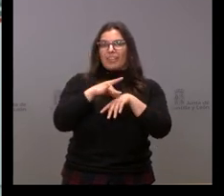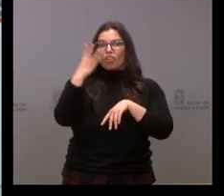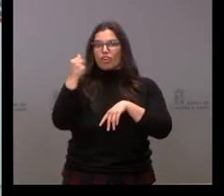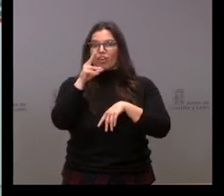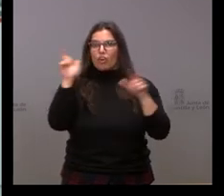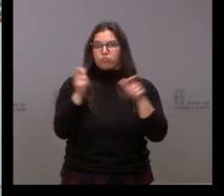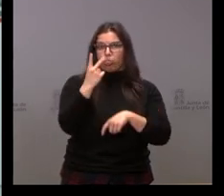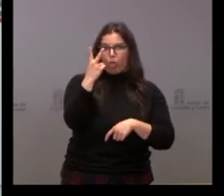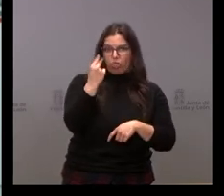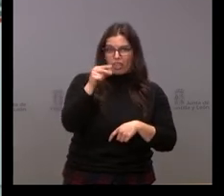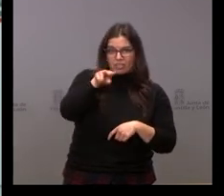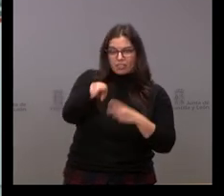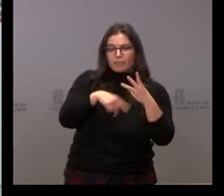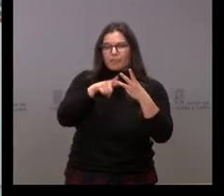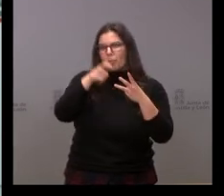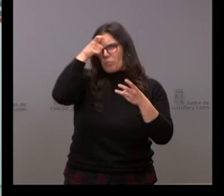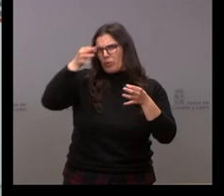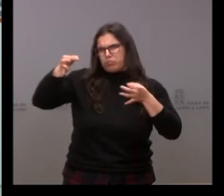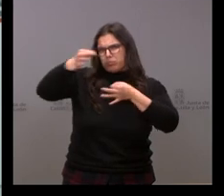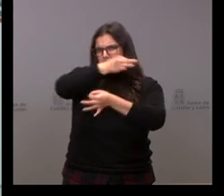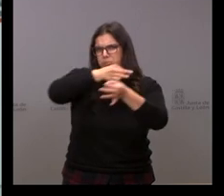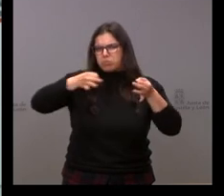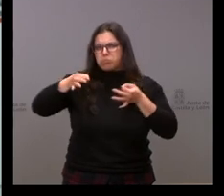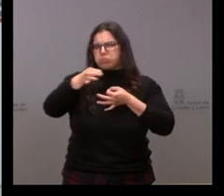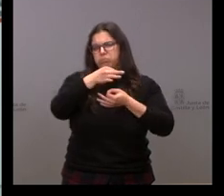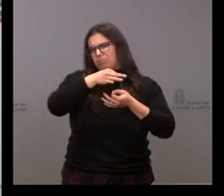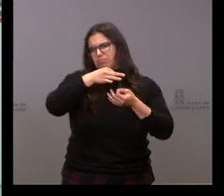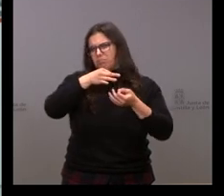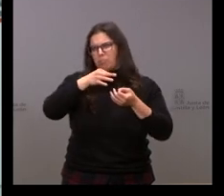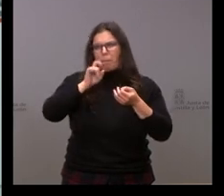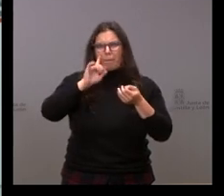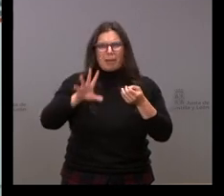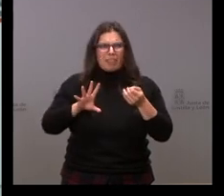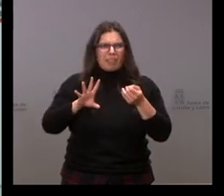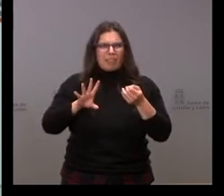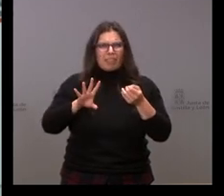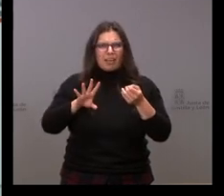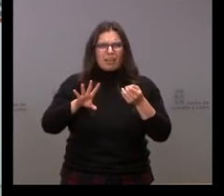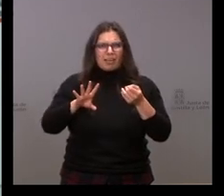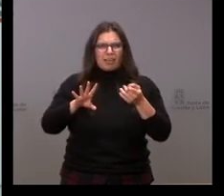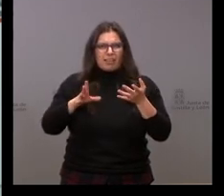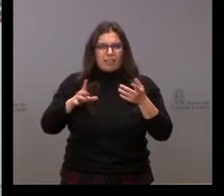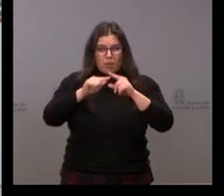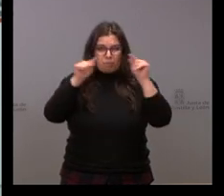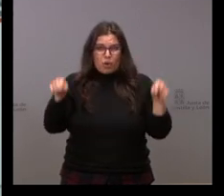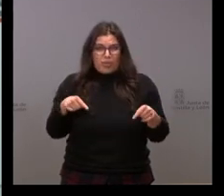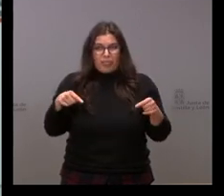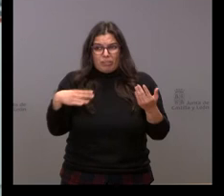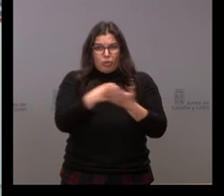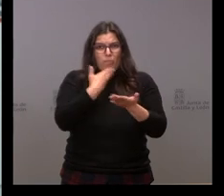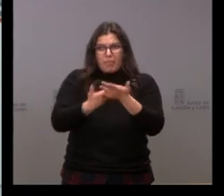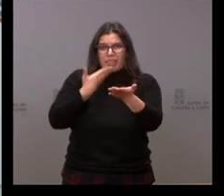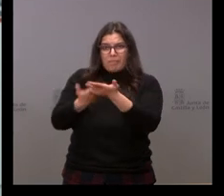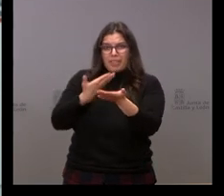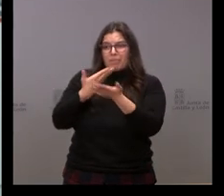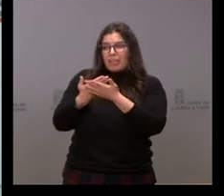de mombuey corrales en fin creo que son prácticamente toda la provincia pidiendo médicos que van a hacer a